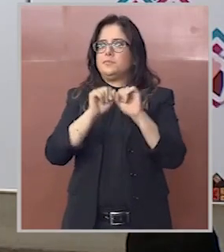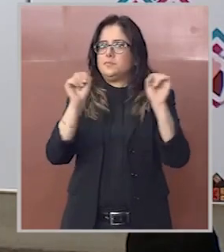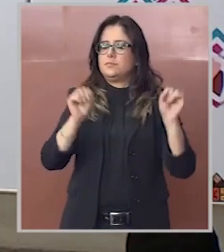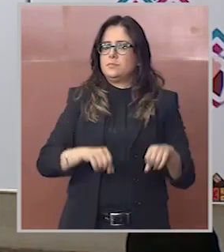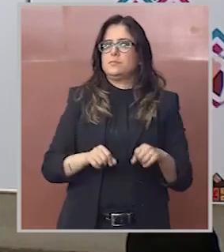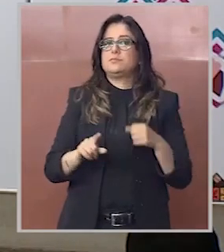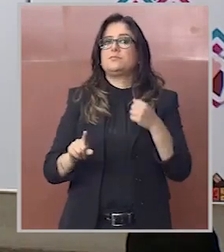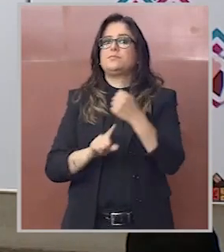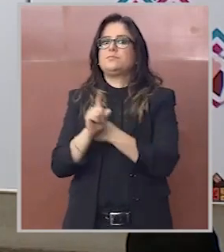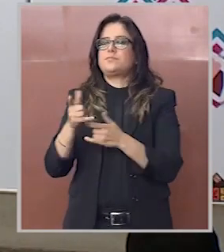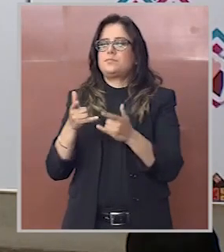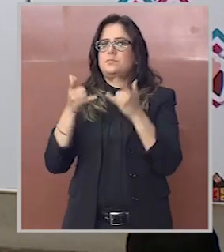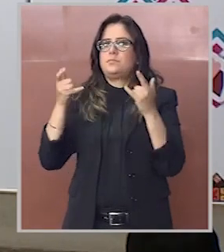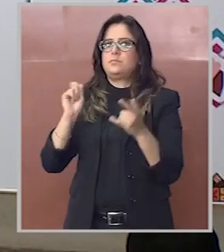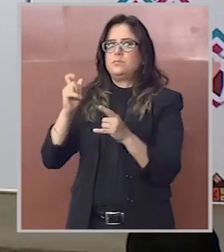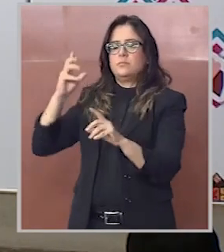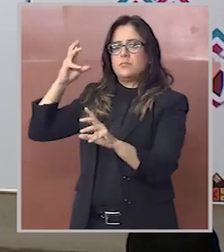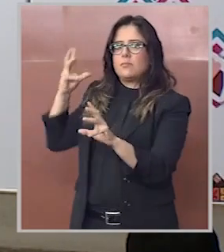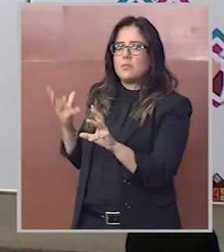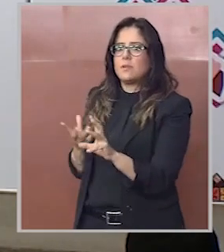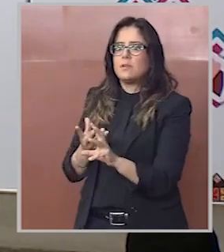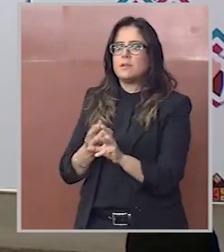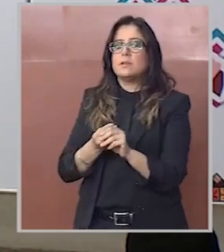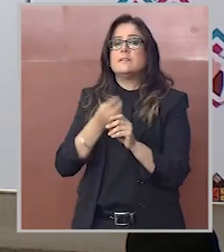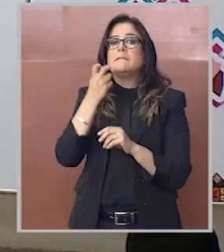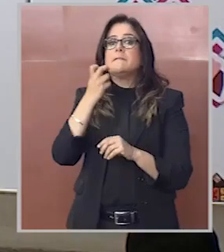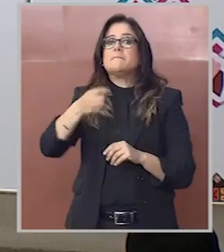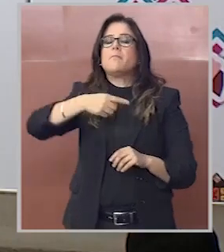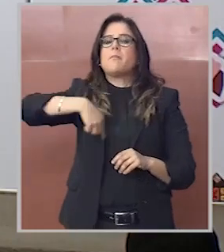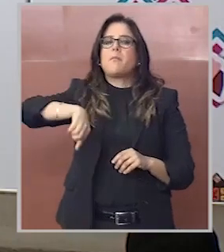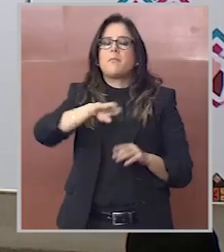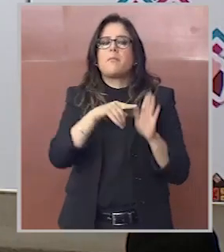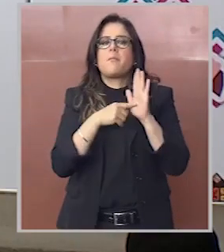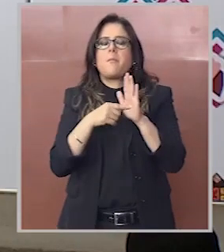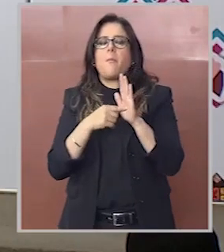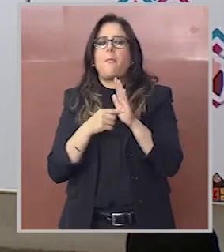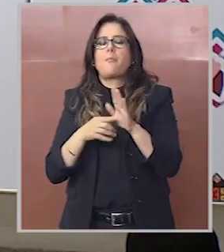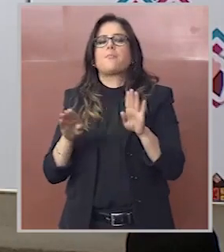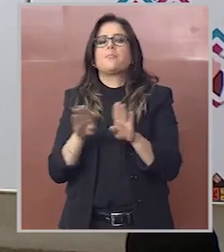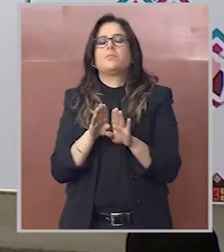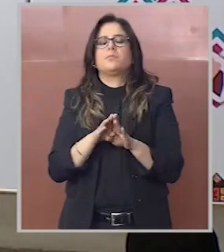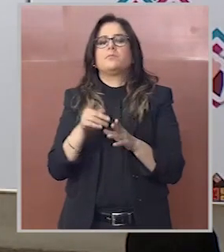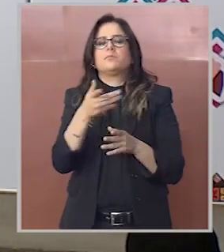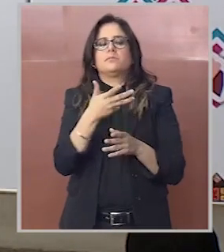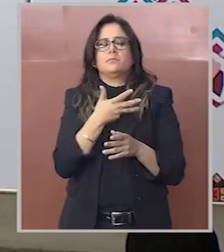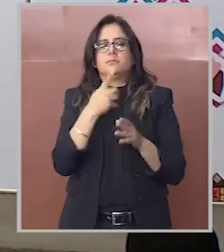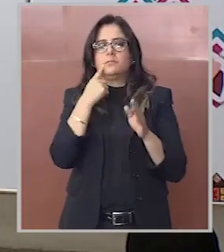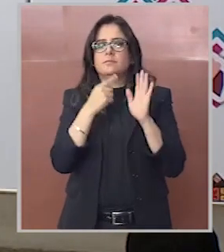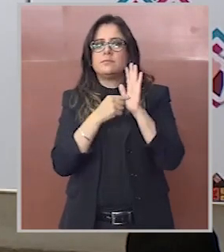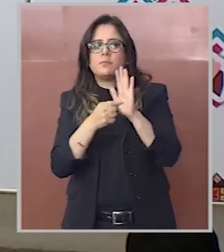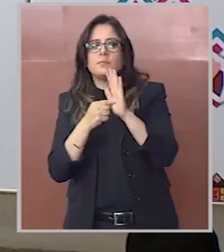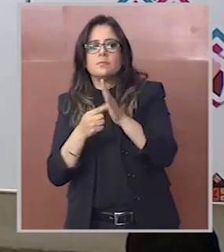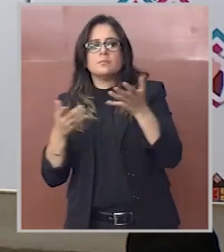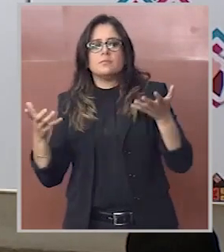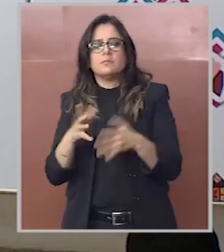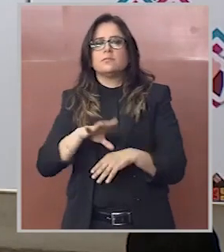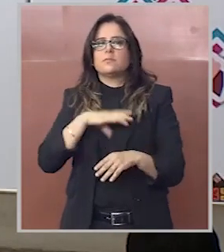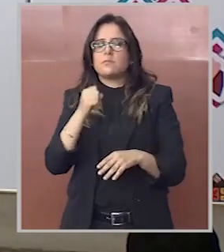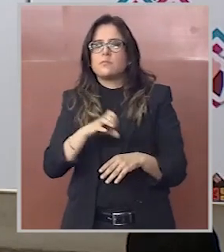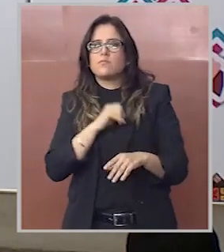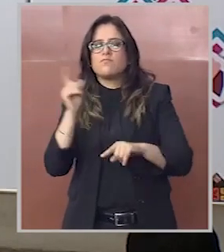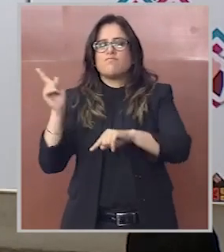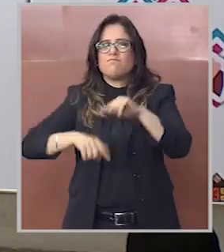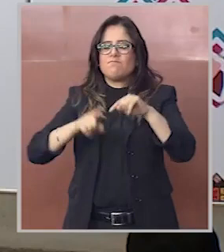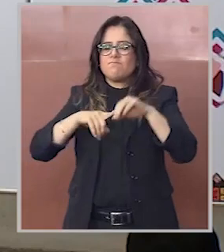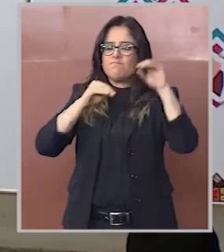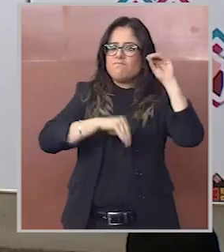tanto requiere de remover muchas estructuras de hacer esfuerzos de distinto libre para poder enfrentar de mejor